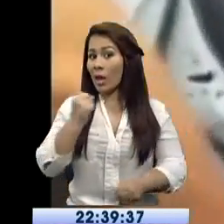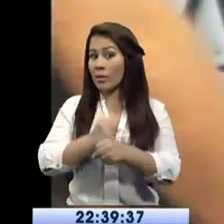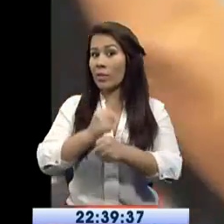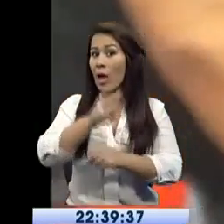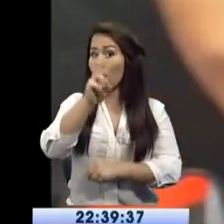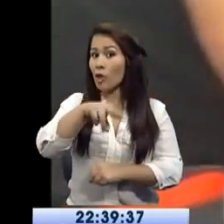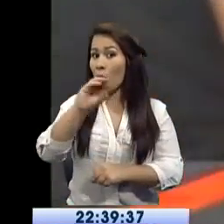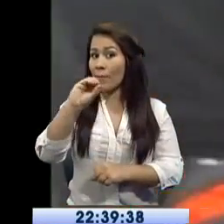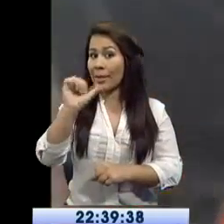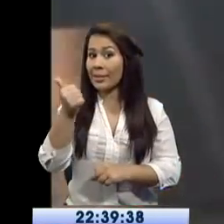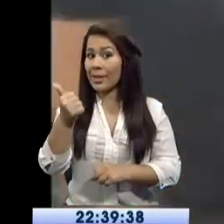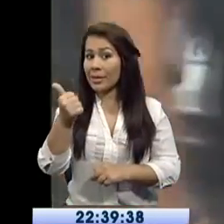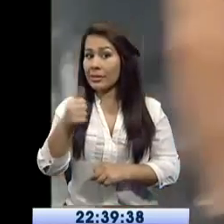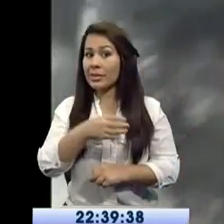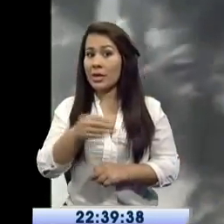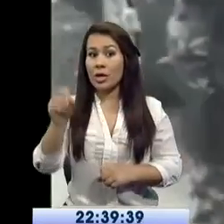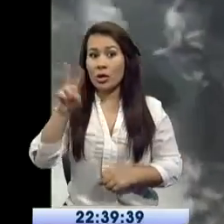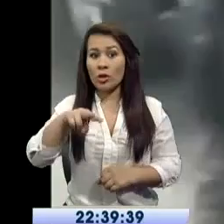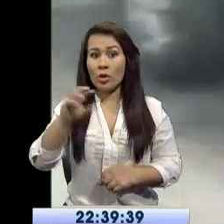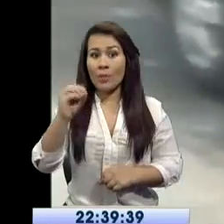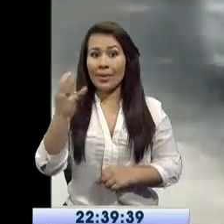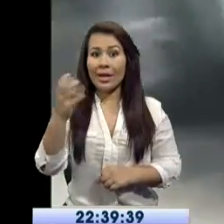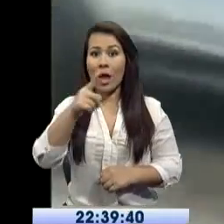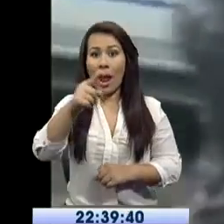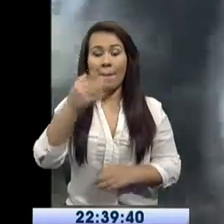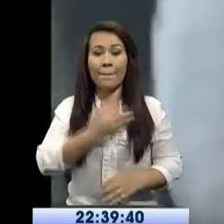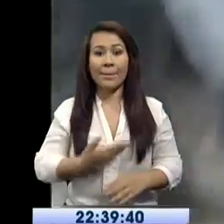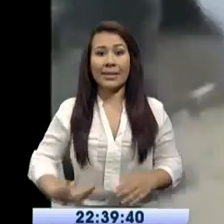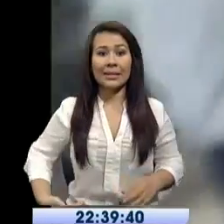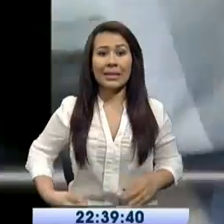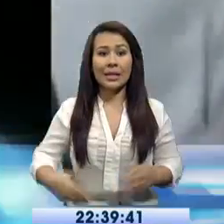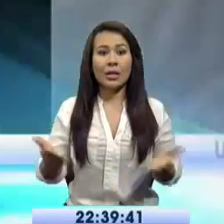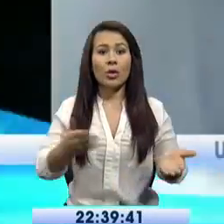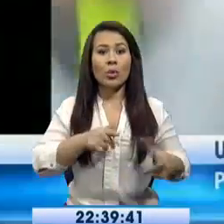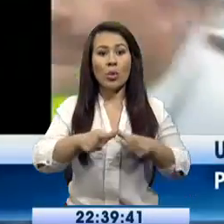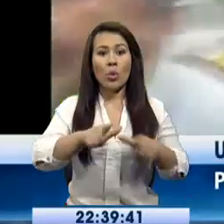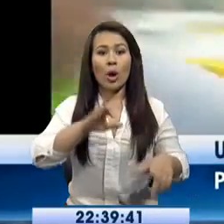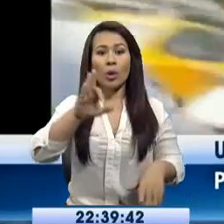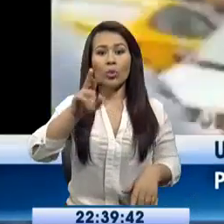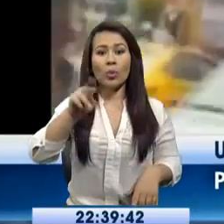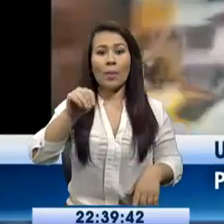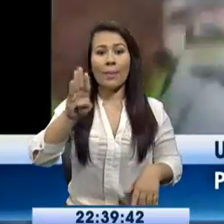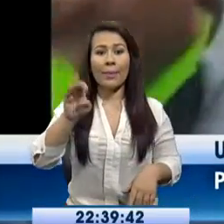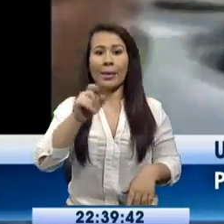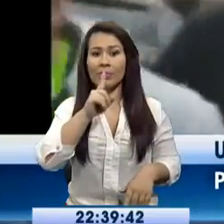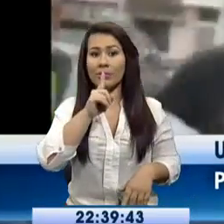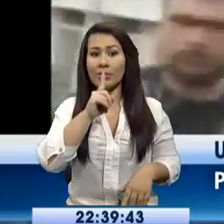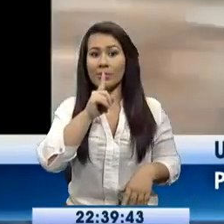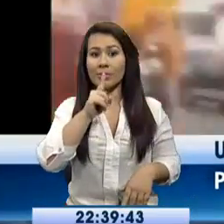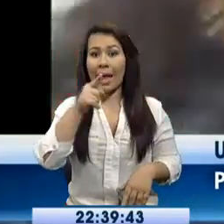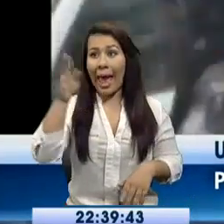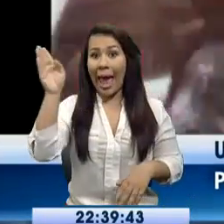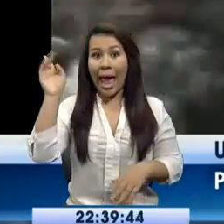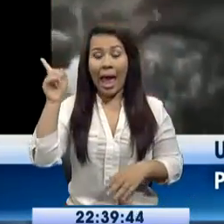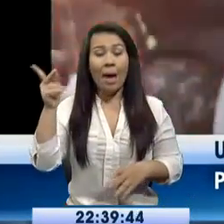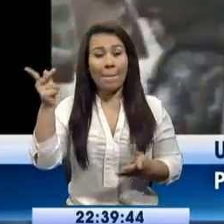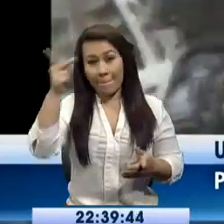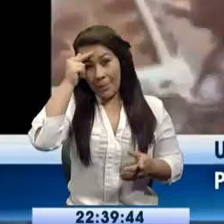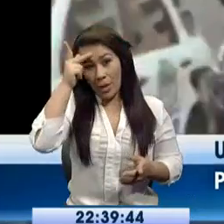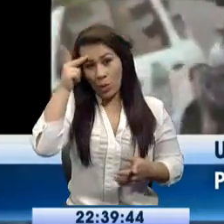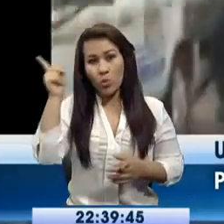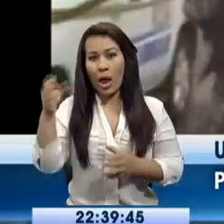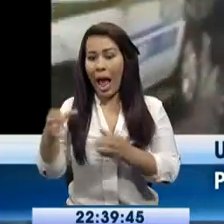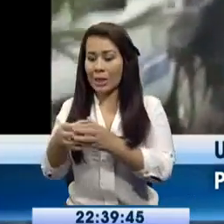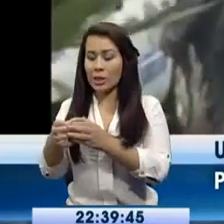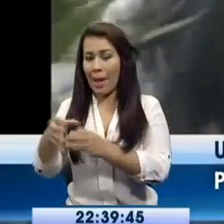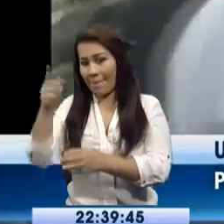y 2014 como presidente del gobierno regional de Tumbes, donde habría favorecido ilícitamente a los contratistas de las